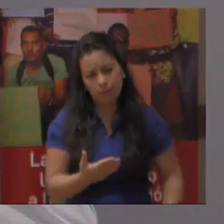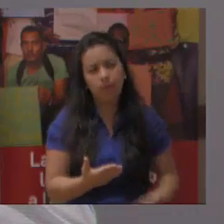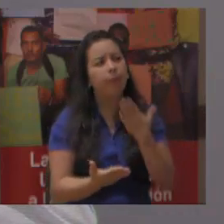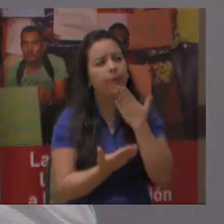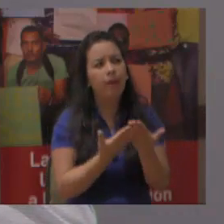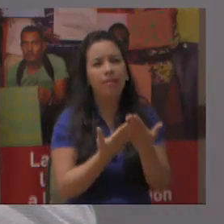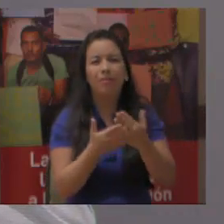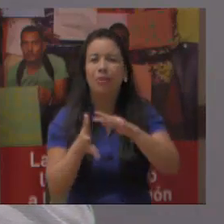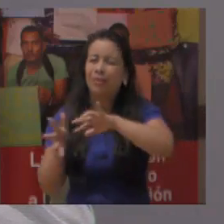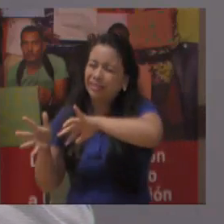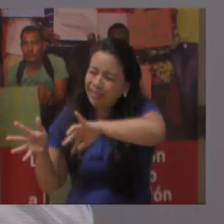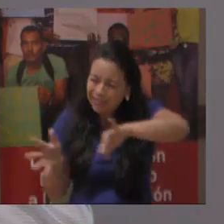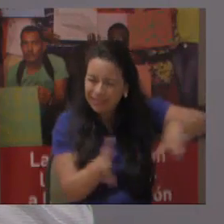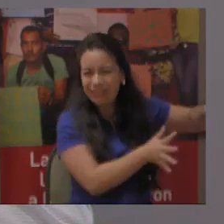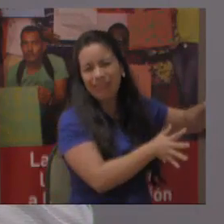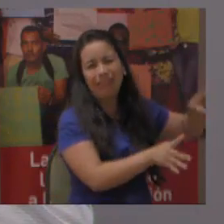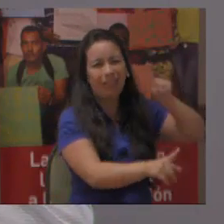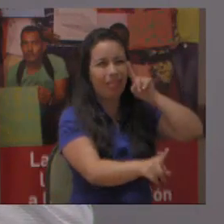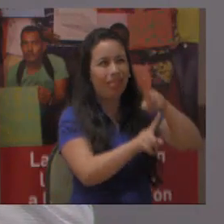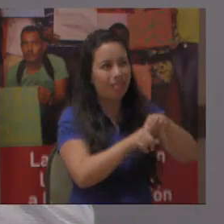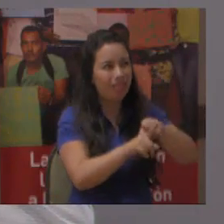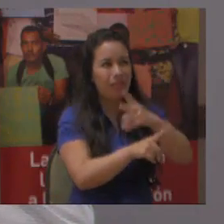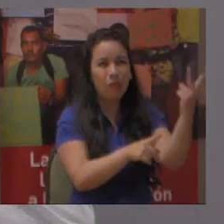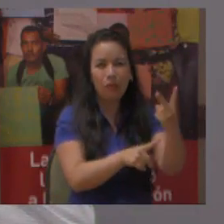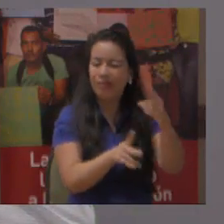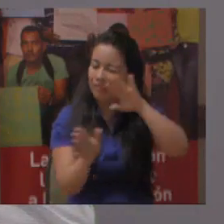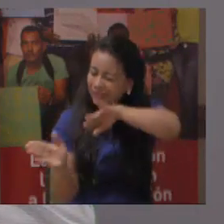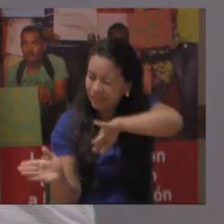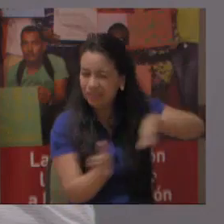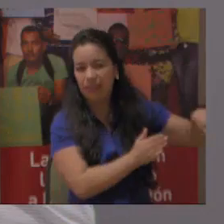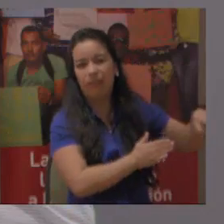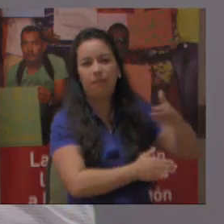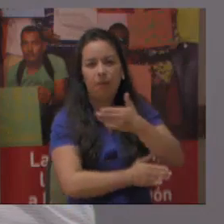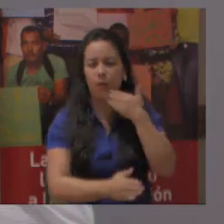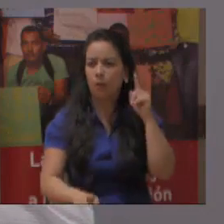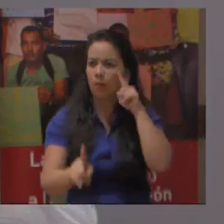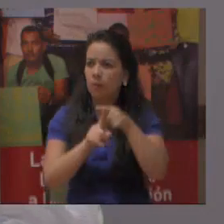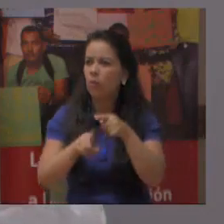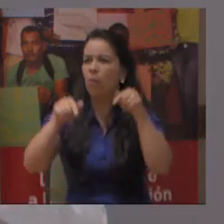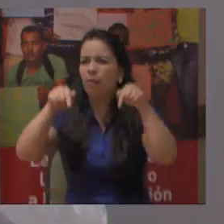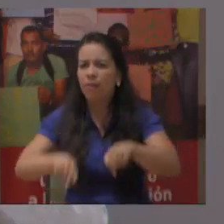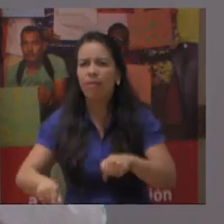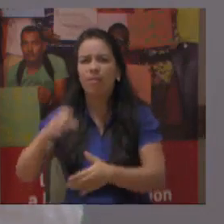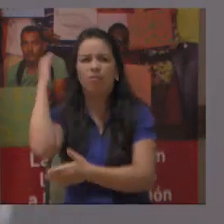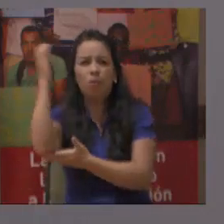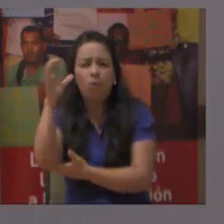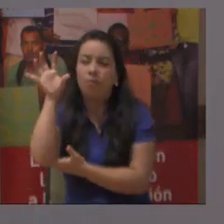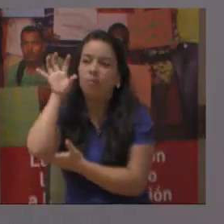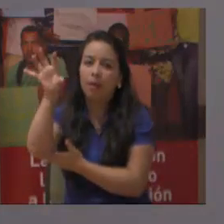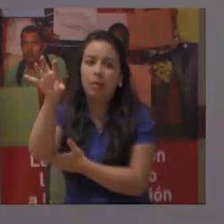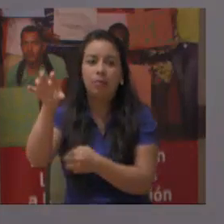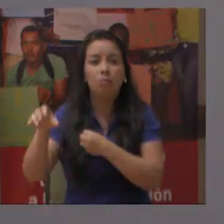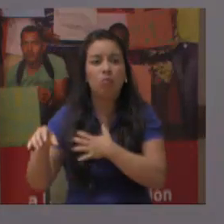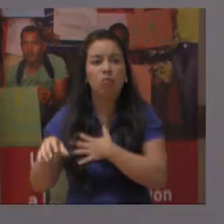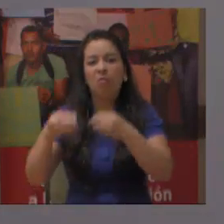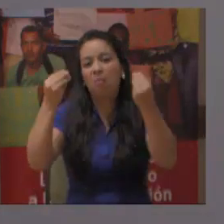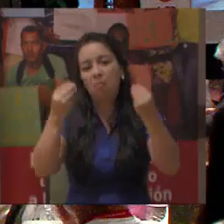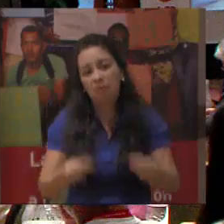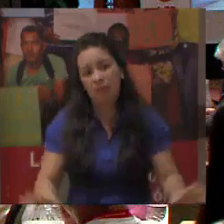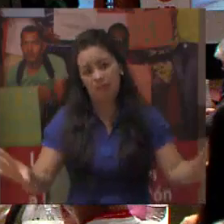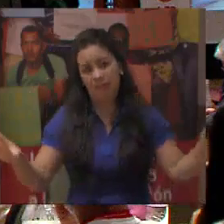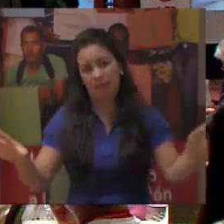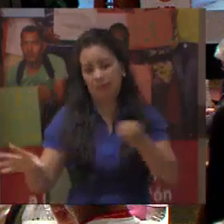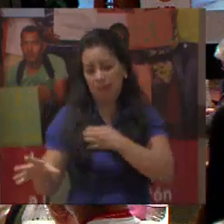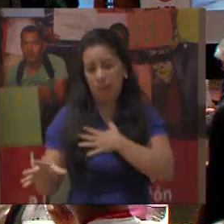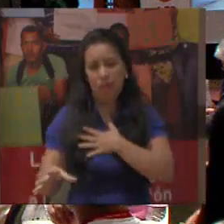este momento por el que está pasando Colombia, nosotros no vamos a aprovechar una oportunidad